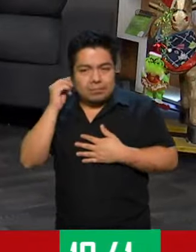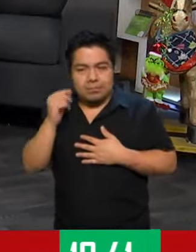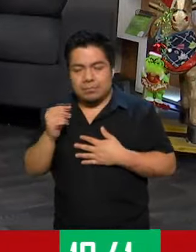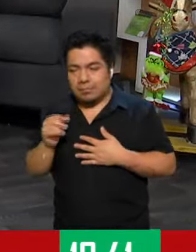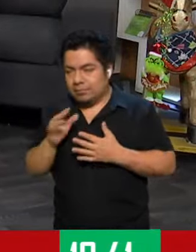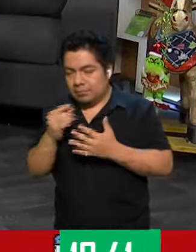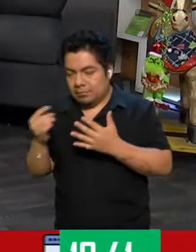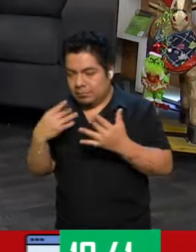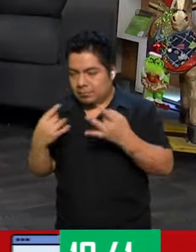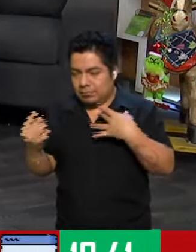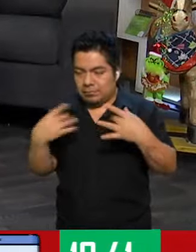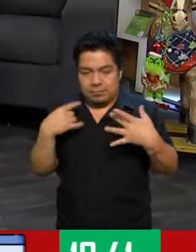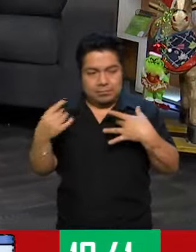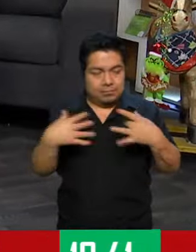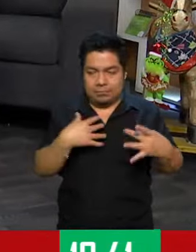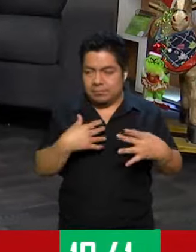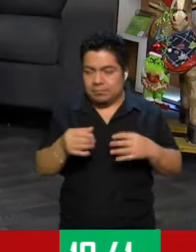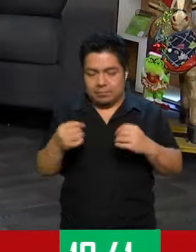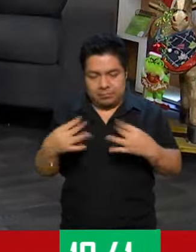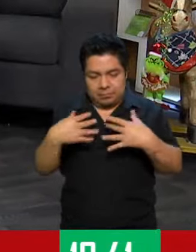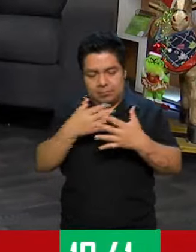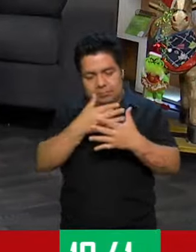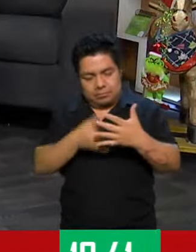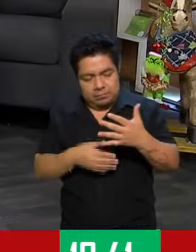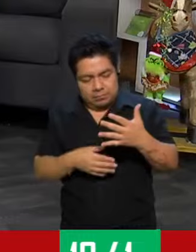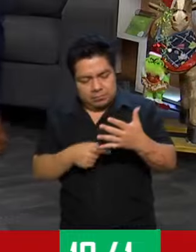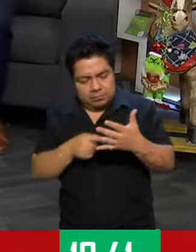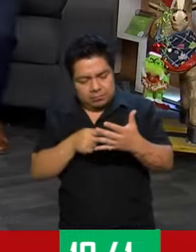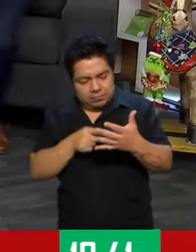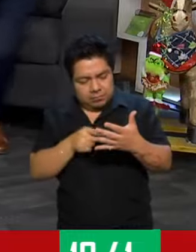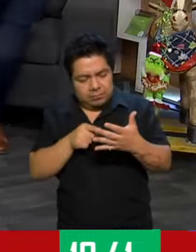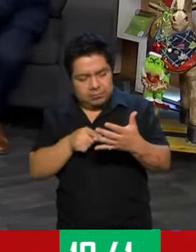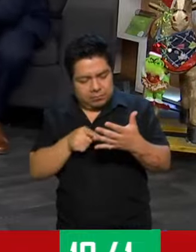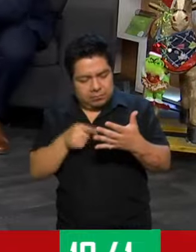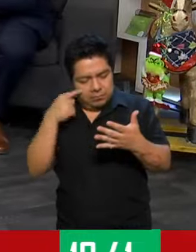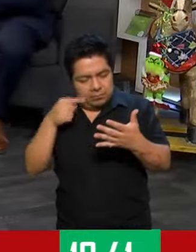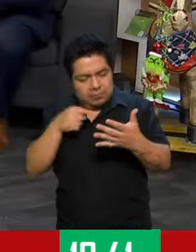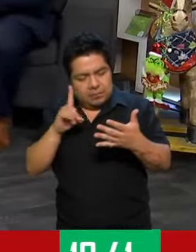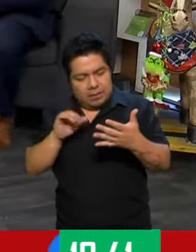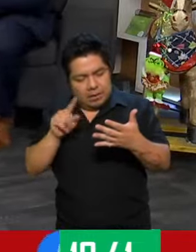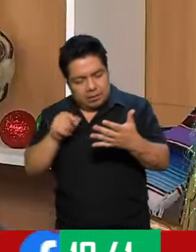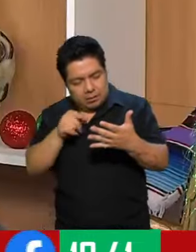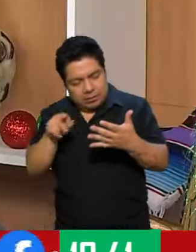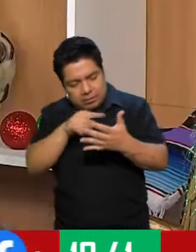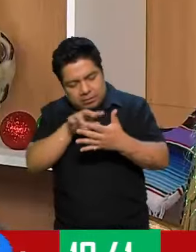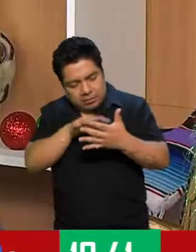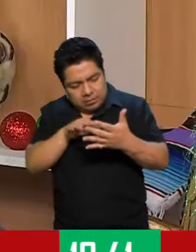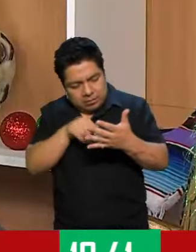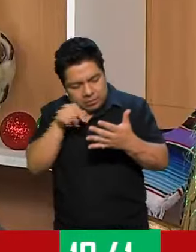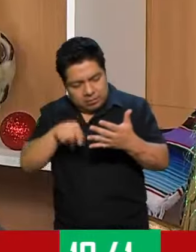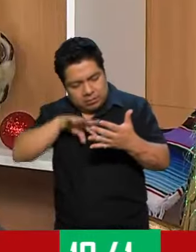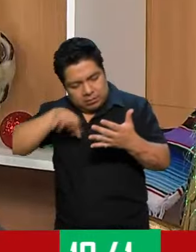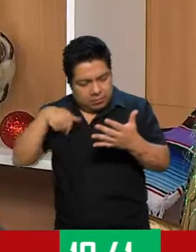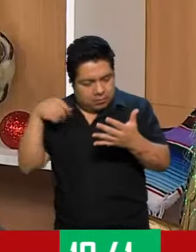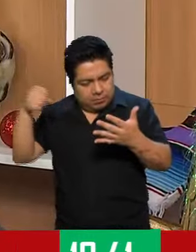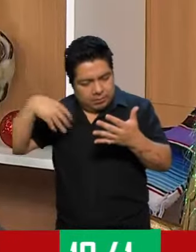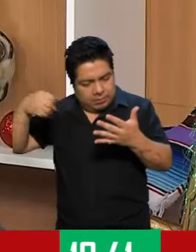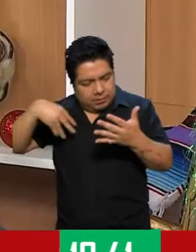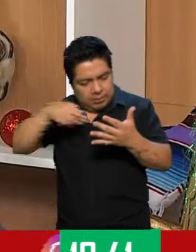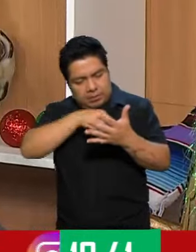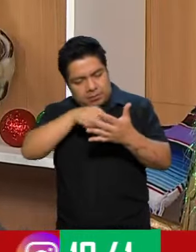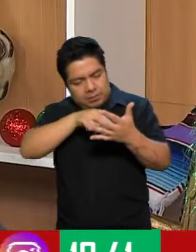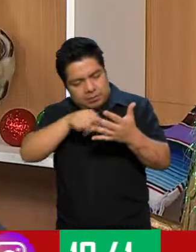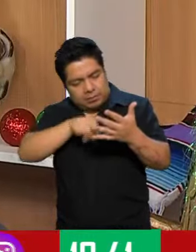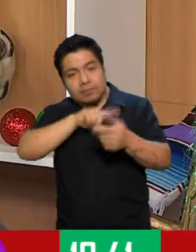me mandaron el anuncio este. Ahí está. En donde dice los datos personales aquí recopilados